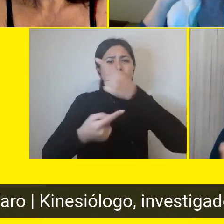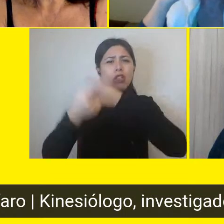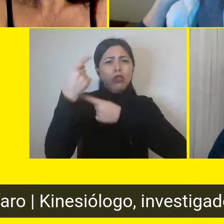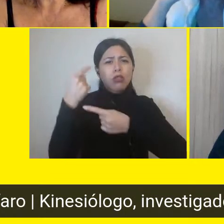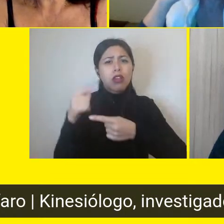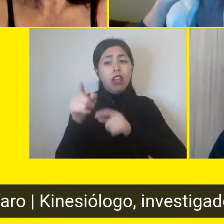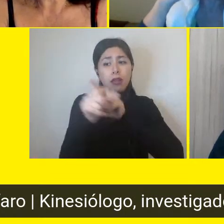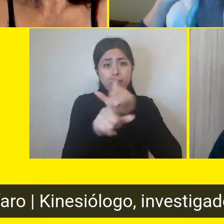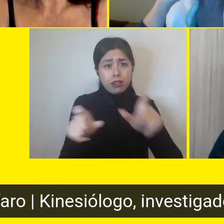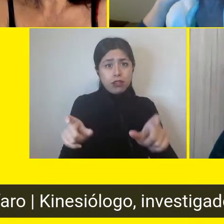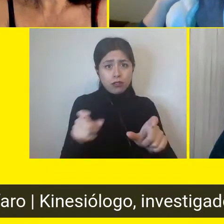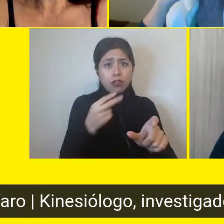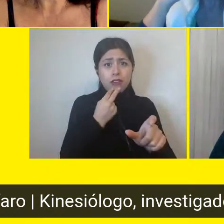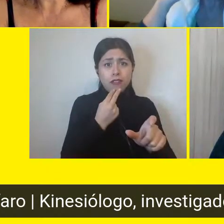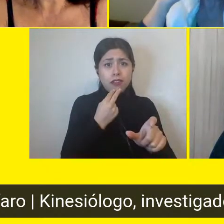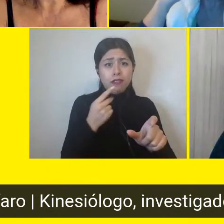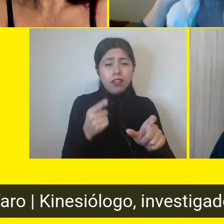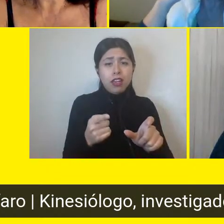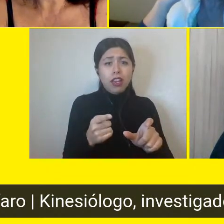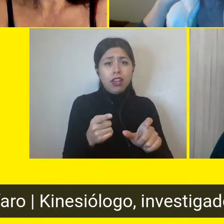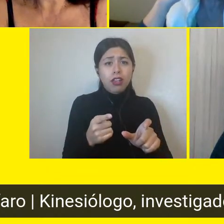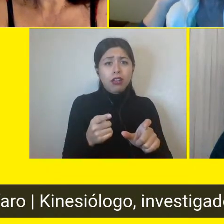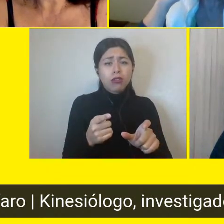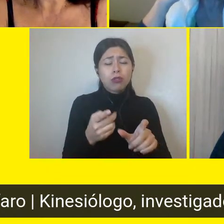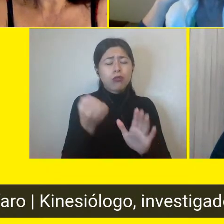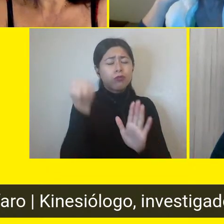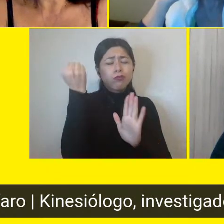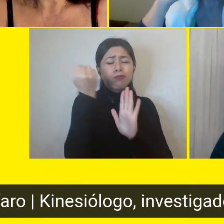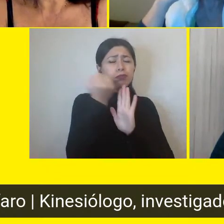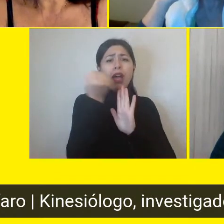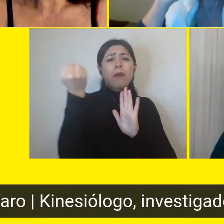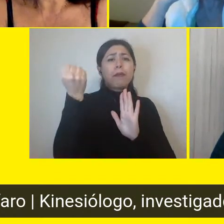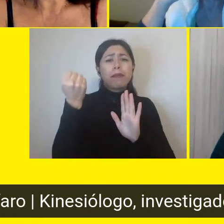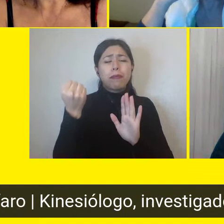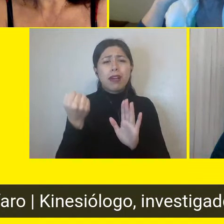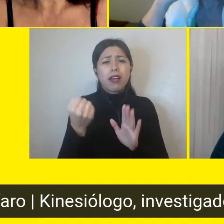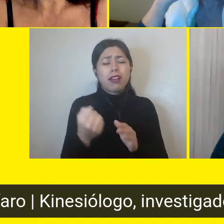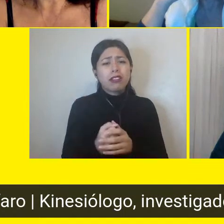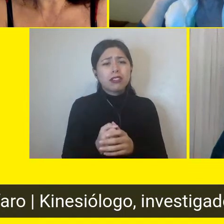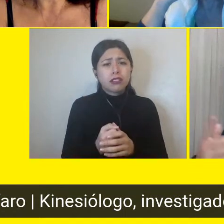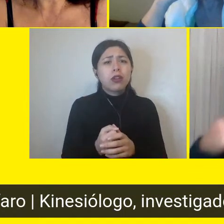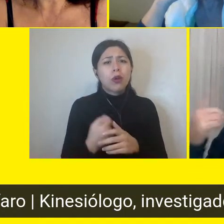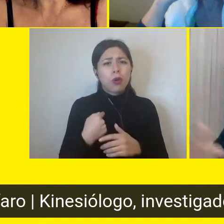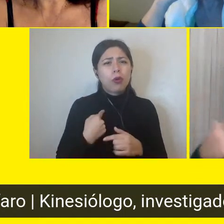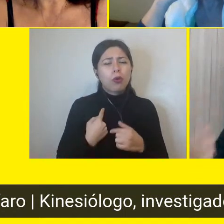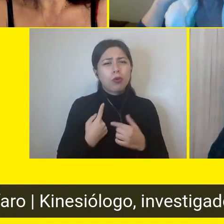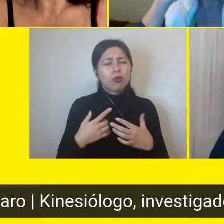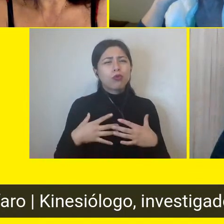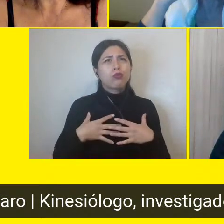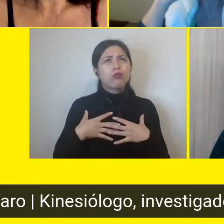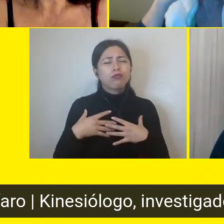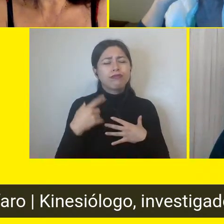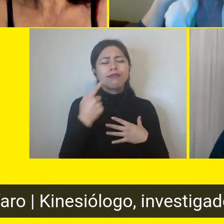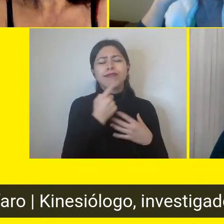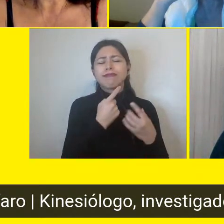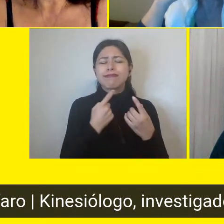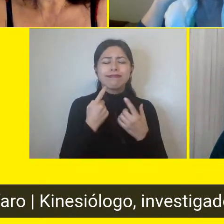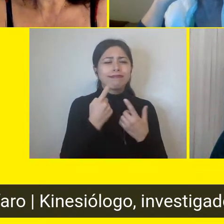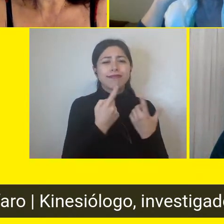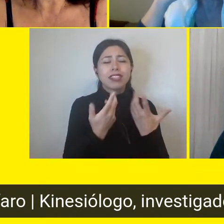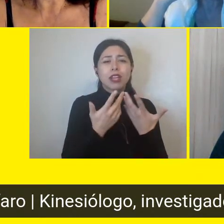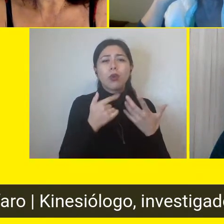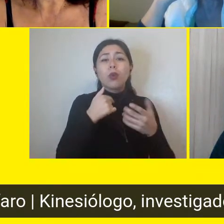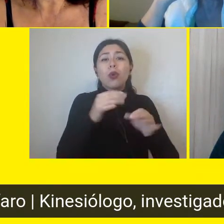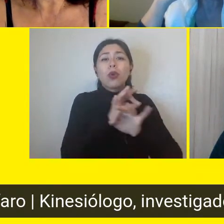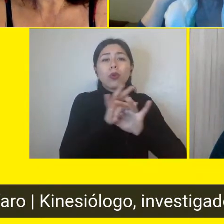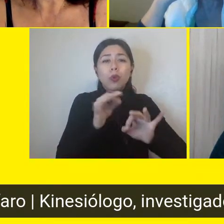aquellas personas, insisto, que han vivido traumatización extrema, uno siempre se interroga y no termina nunca de entender esta